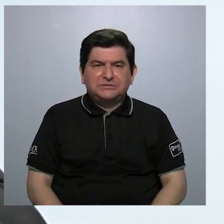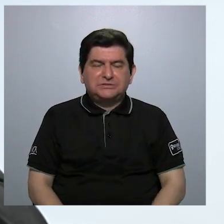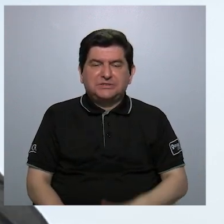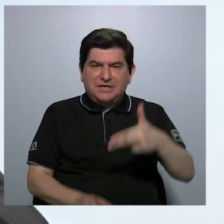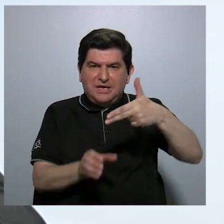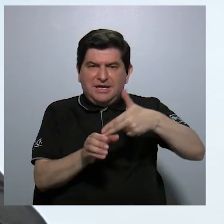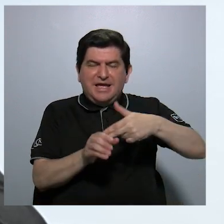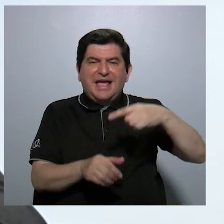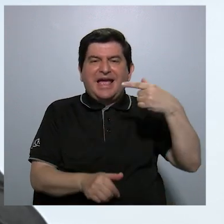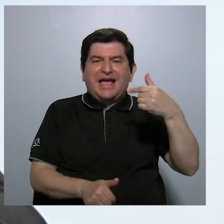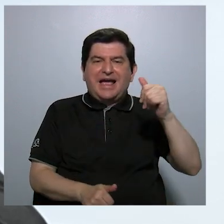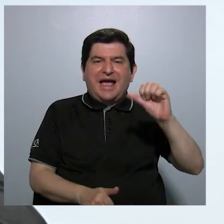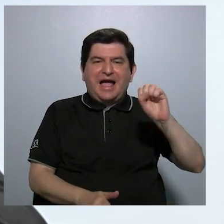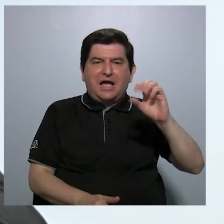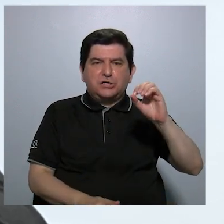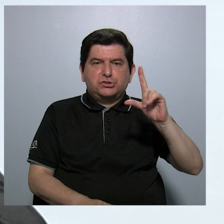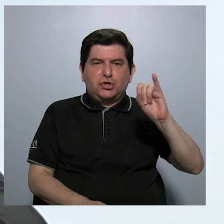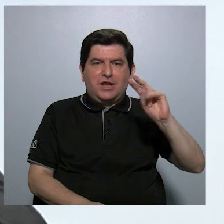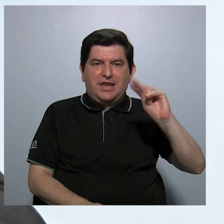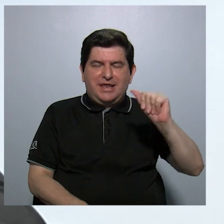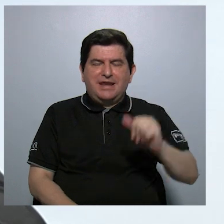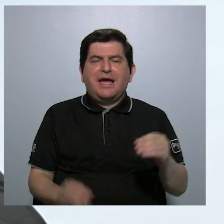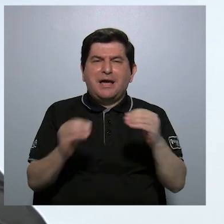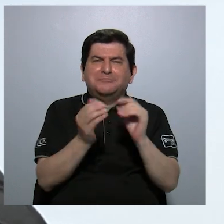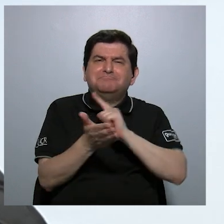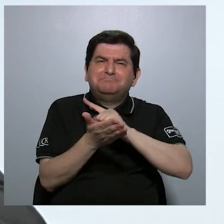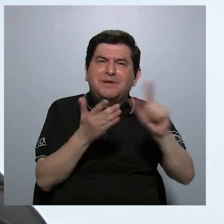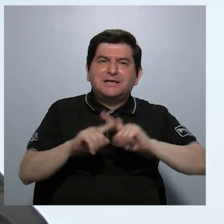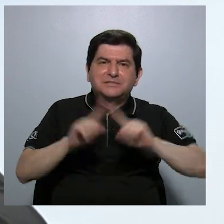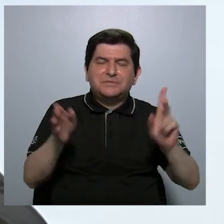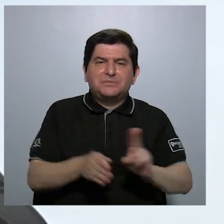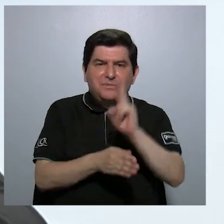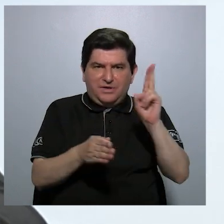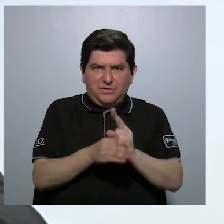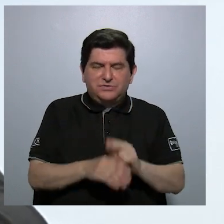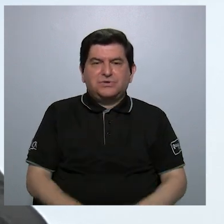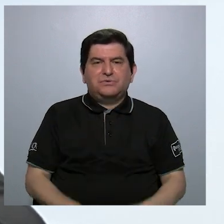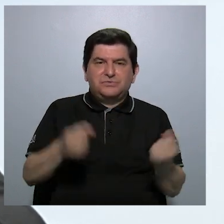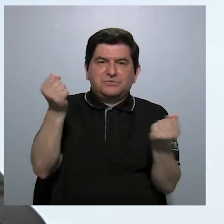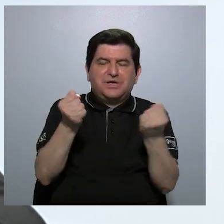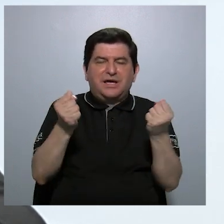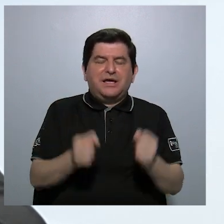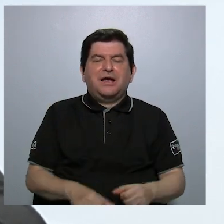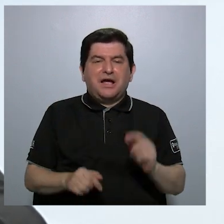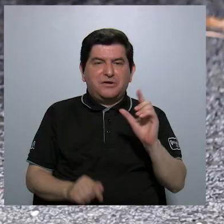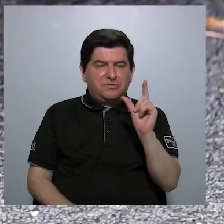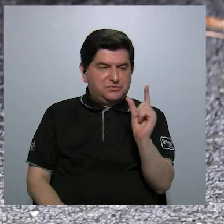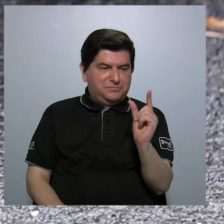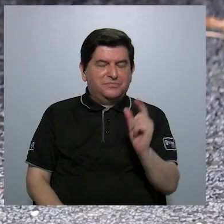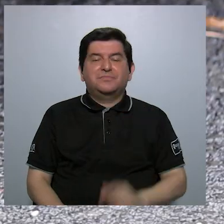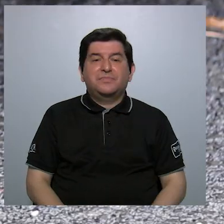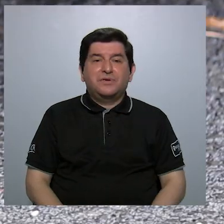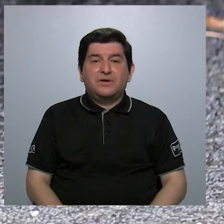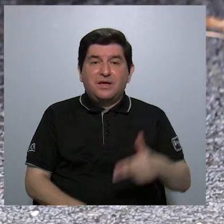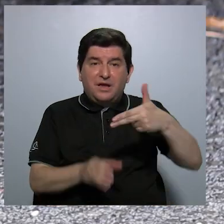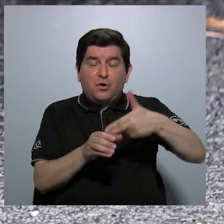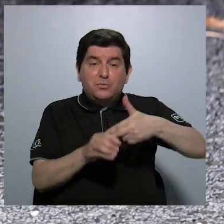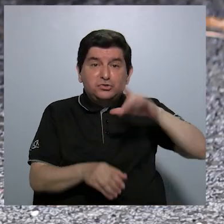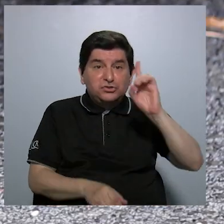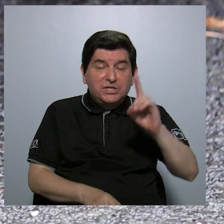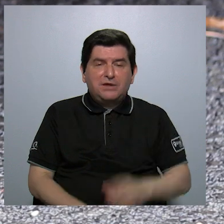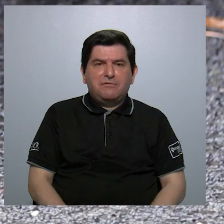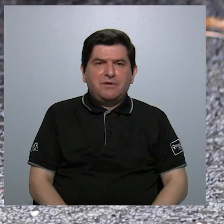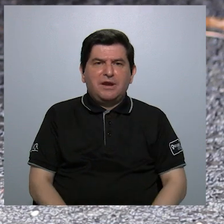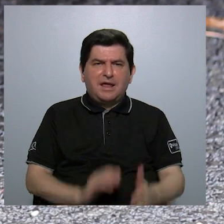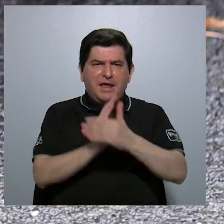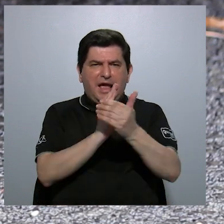La gasolina tiende a ser un combustible un poquito más limpio, pero se utiliza más que todo en vehículos livianos. El diésel, por esa capacidad